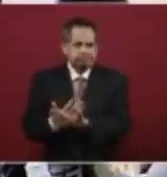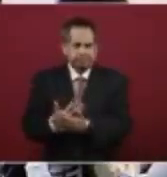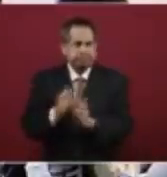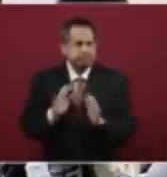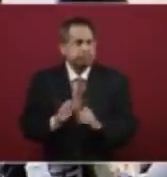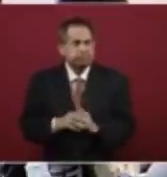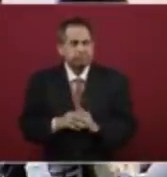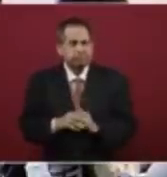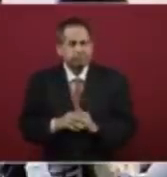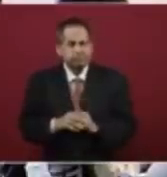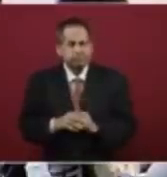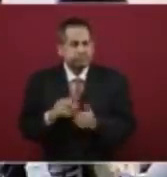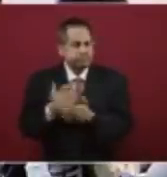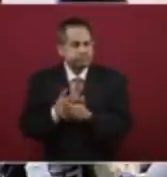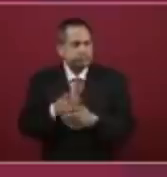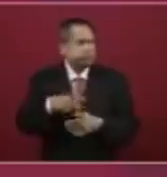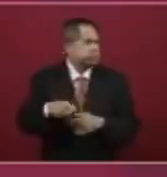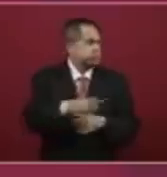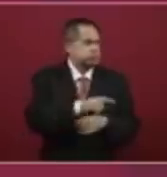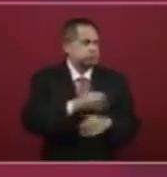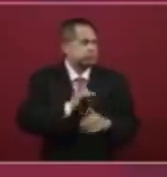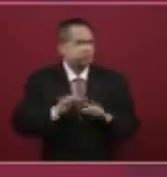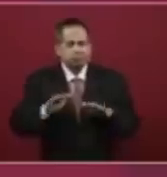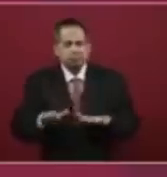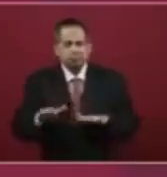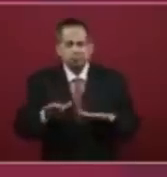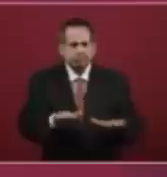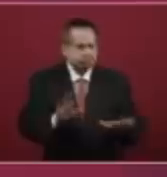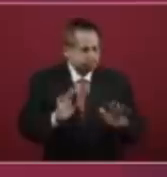que se serenen las cosas.